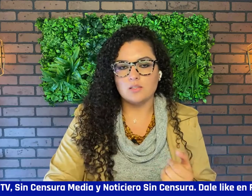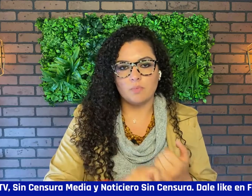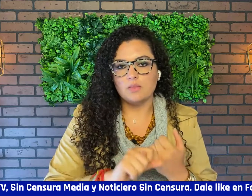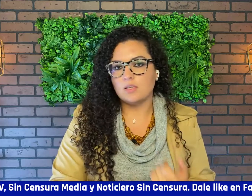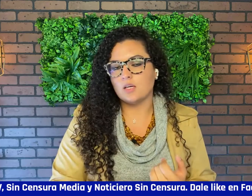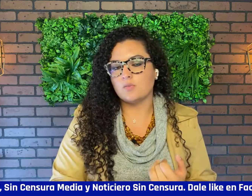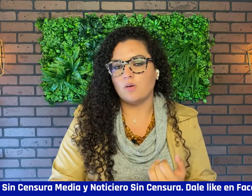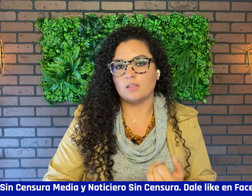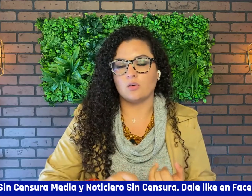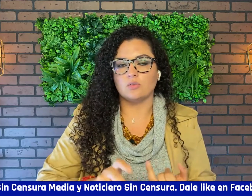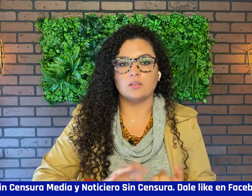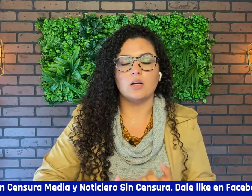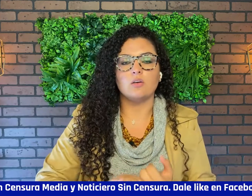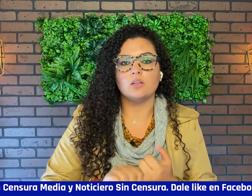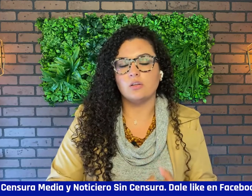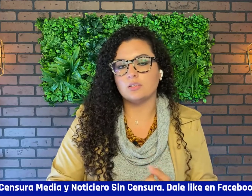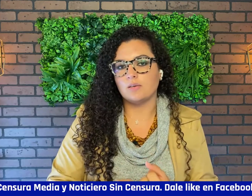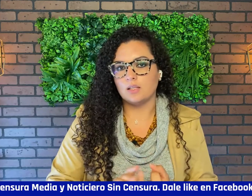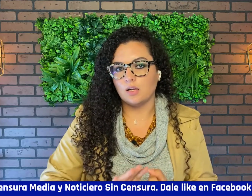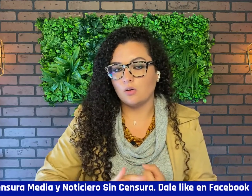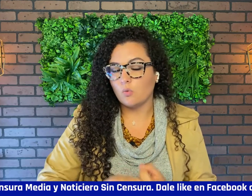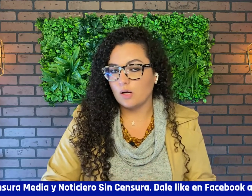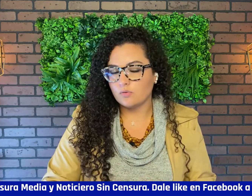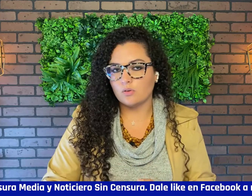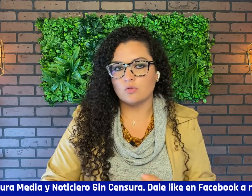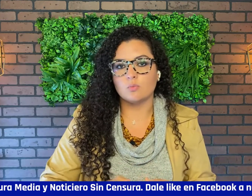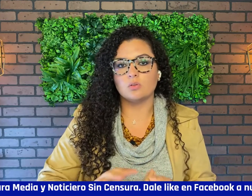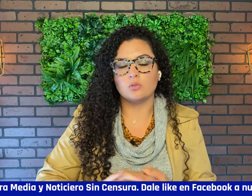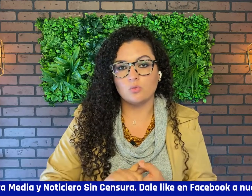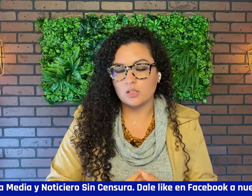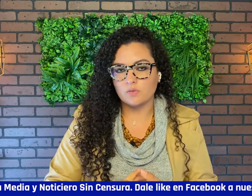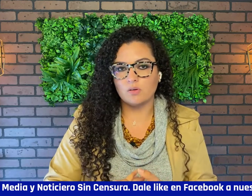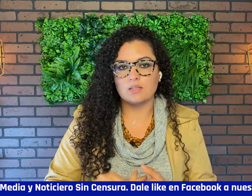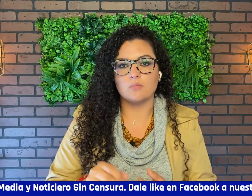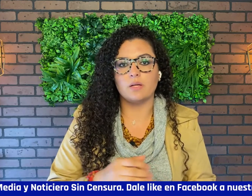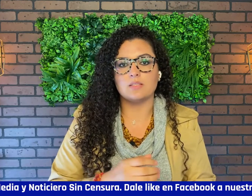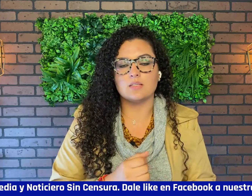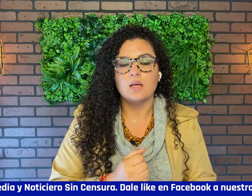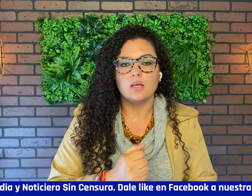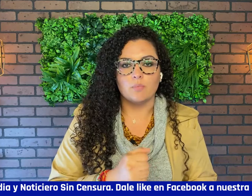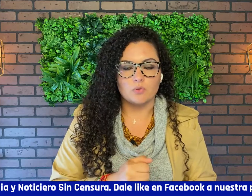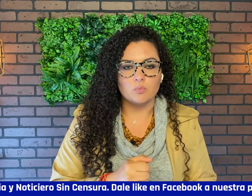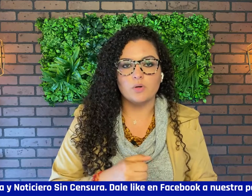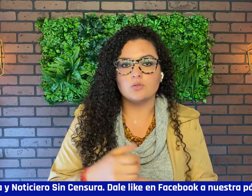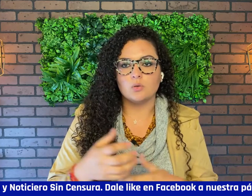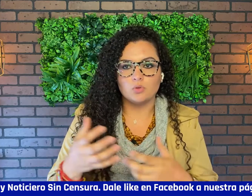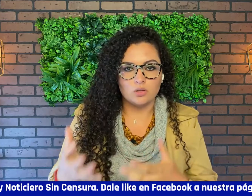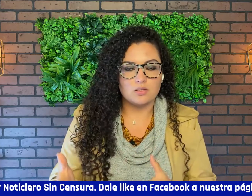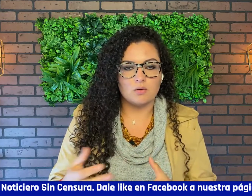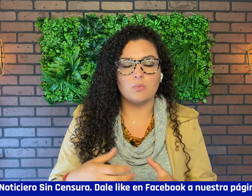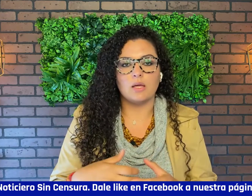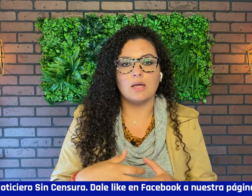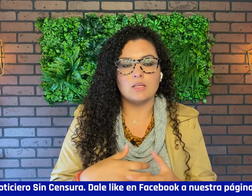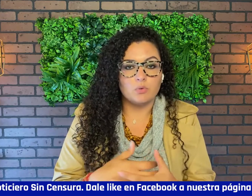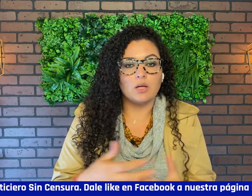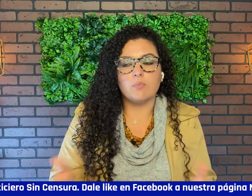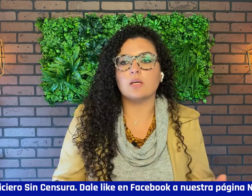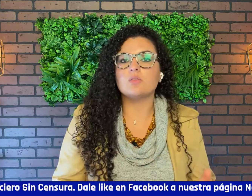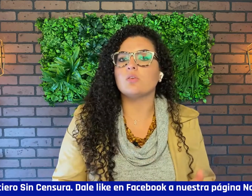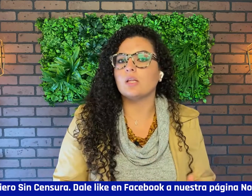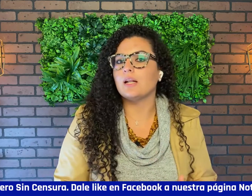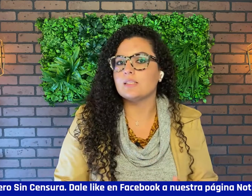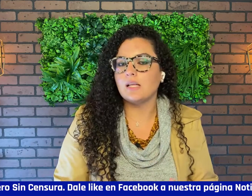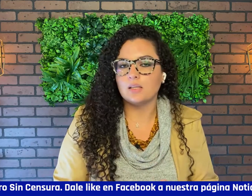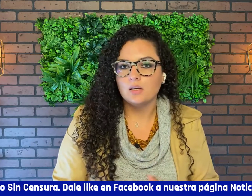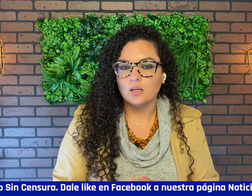cuáles dependencias fueron las que contrataron, en dónde estaba el dinero, cuáles fueron los montos, cuáles fueron las empresas, que por supuesto, dónde estaban ubicadas. ¿Por qué? Porque